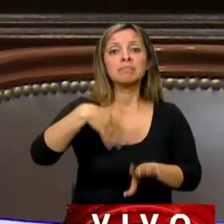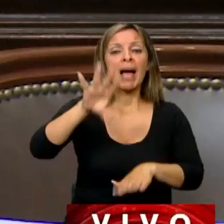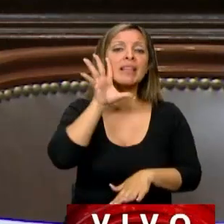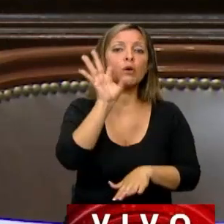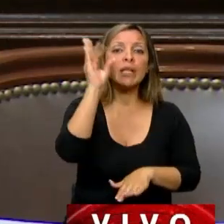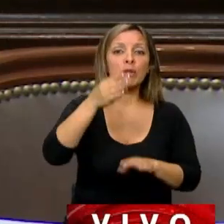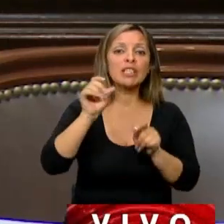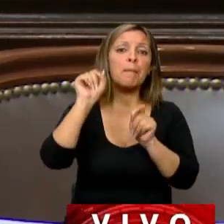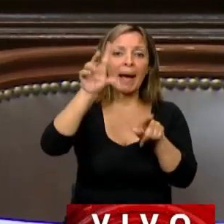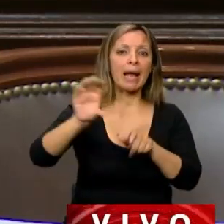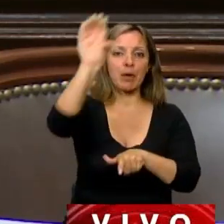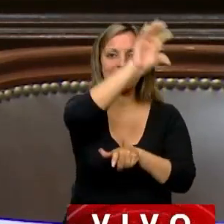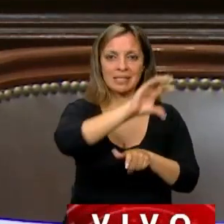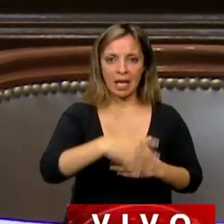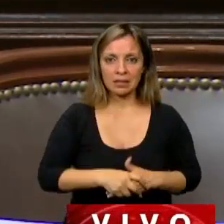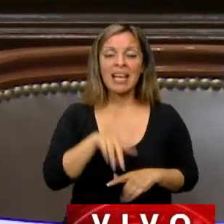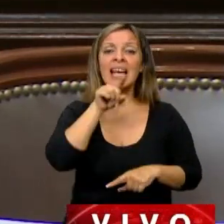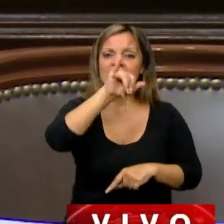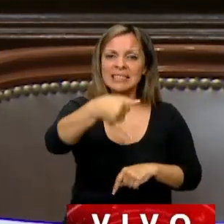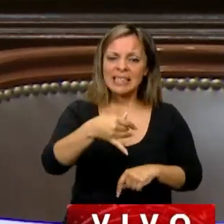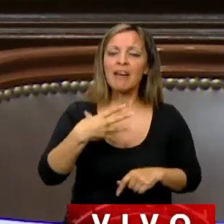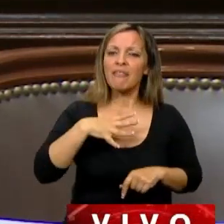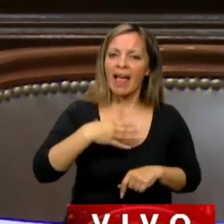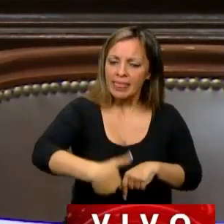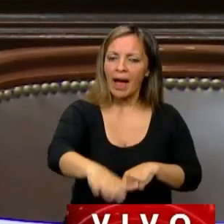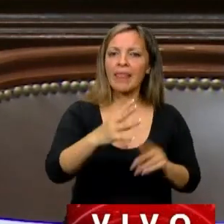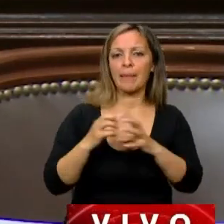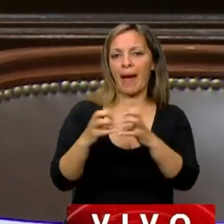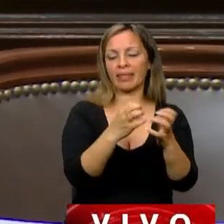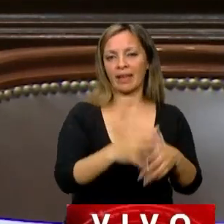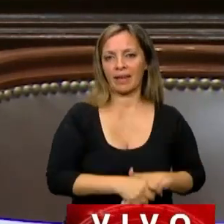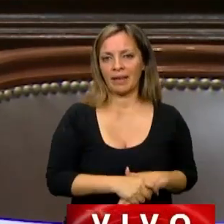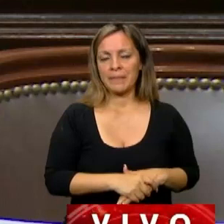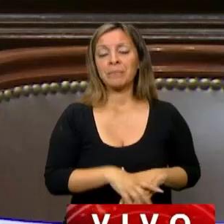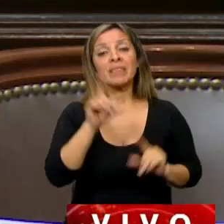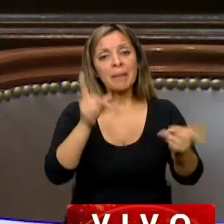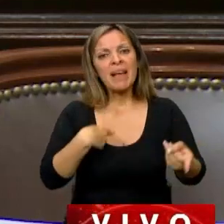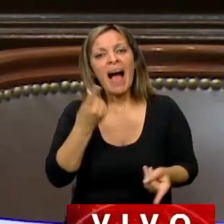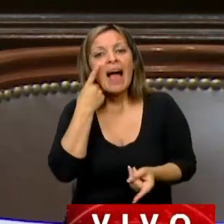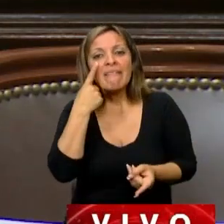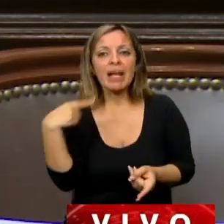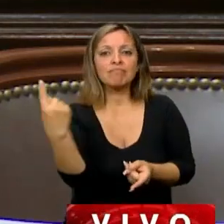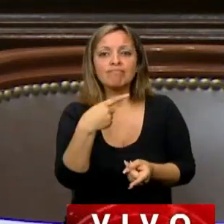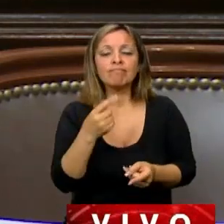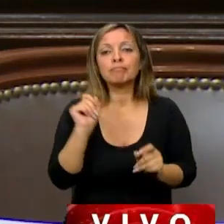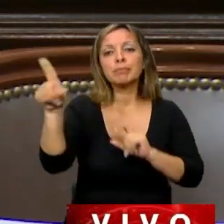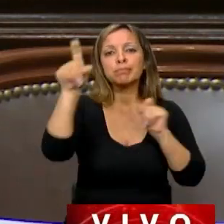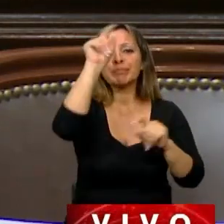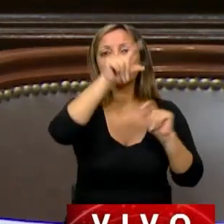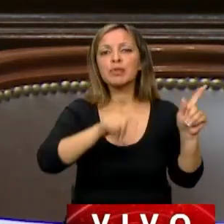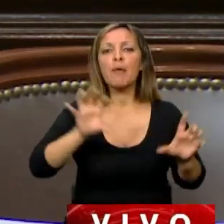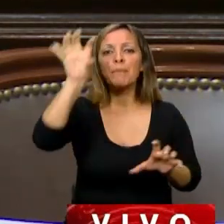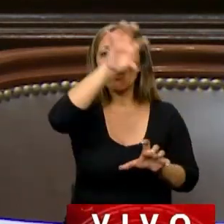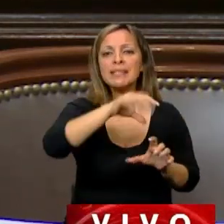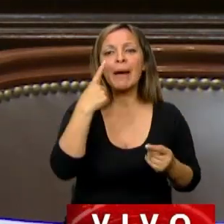se distribuye a las provincias. Ese es el debate que tendremos que dar. Y tendremos que ver nosotros en cada una de nuestras provincias de qué manera